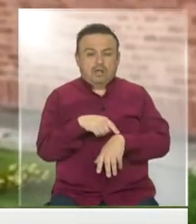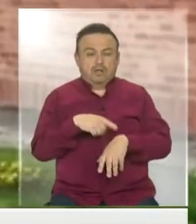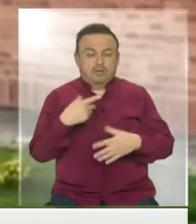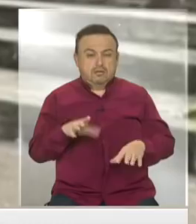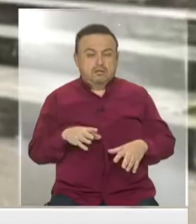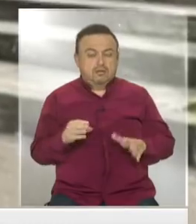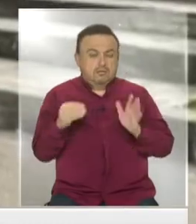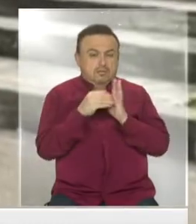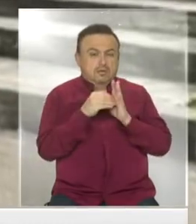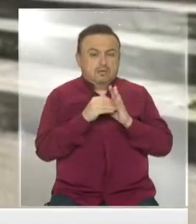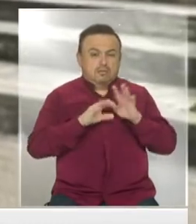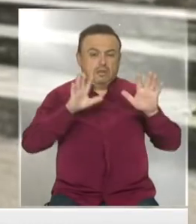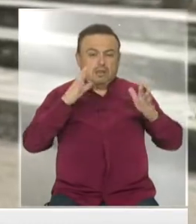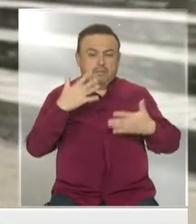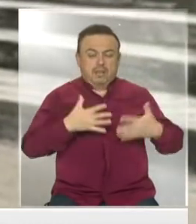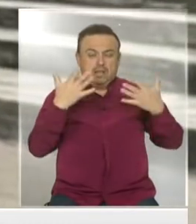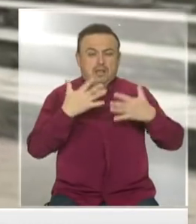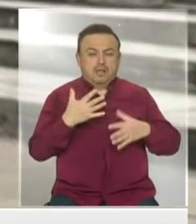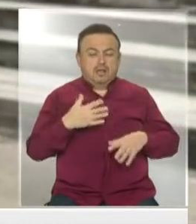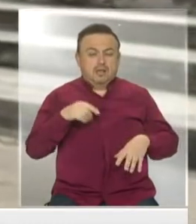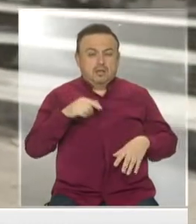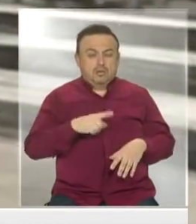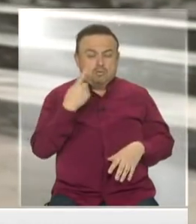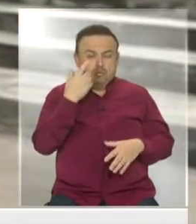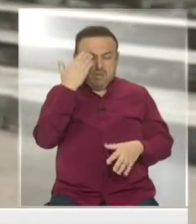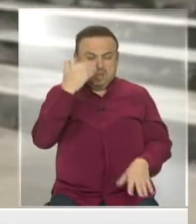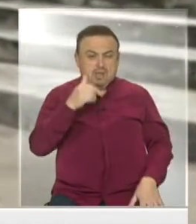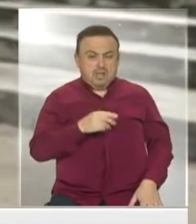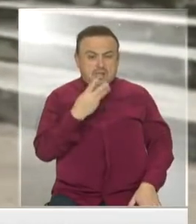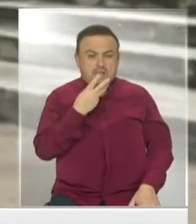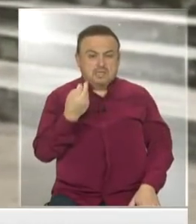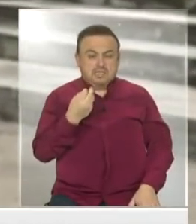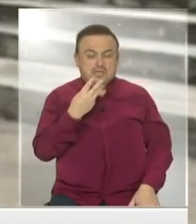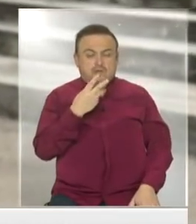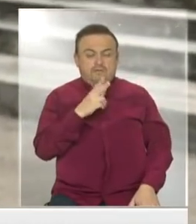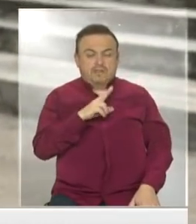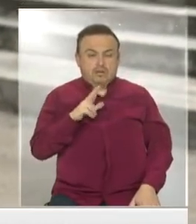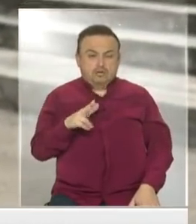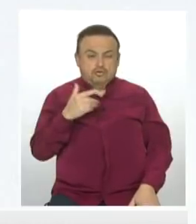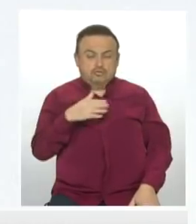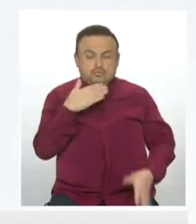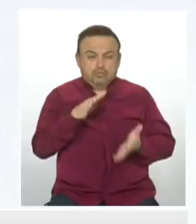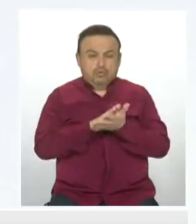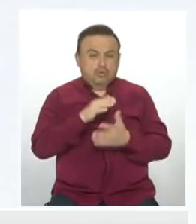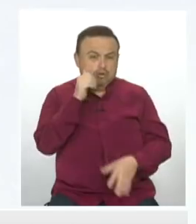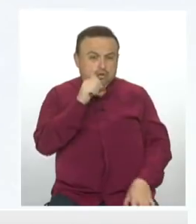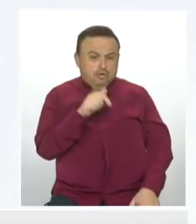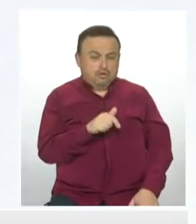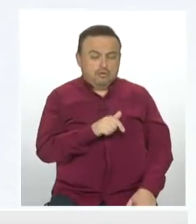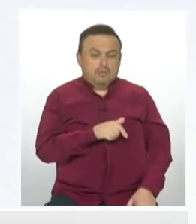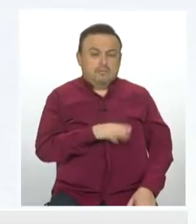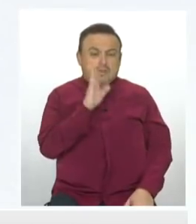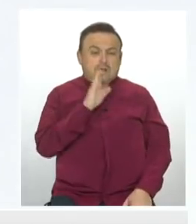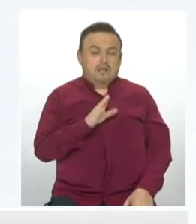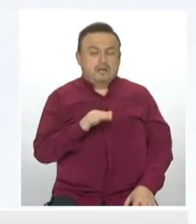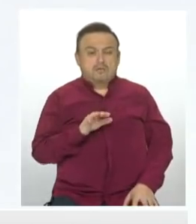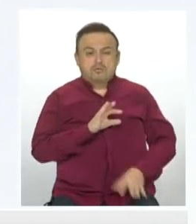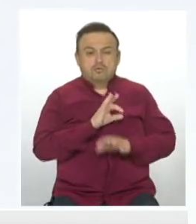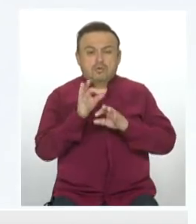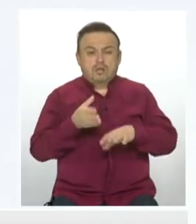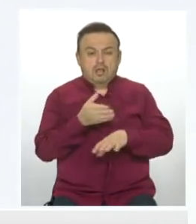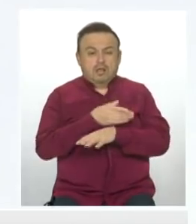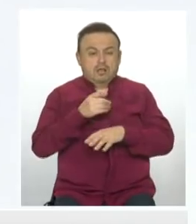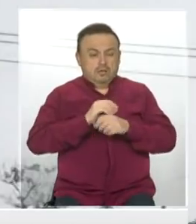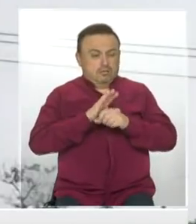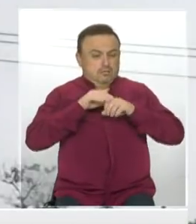que reportó más de 10.000 contagios y 328 muertes, las cifras diarias más altas registradas desde